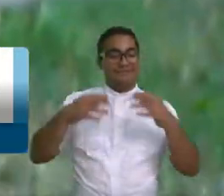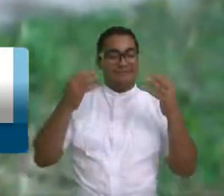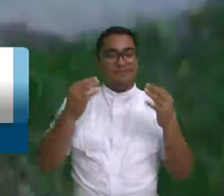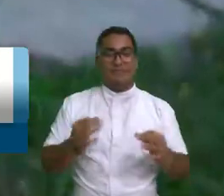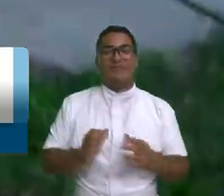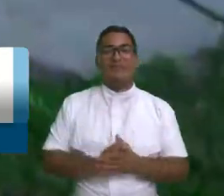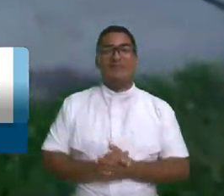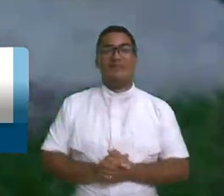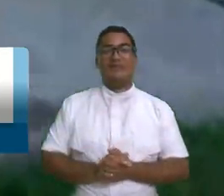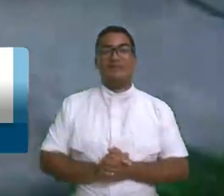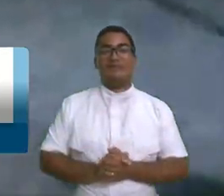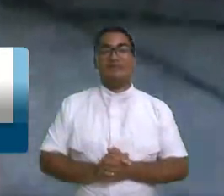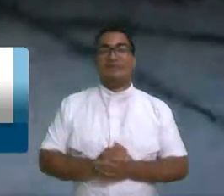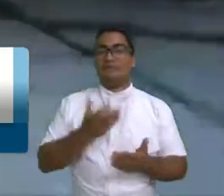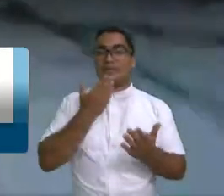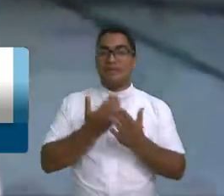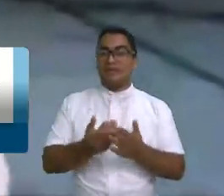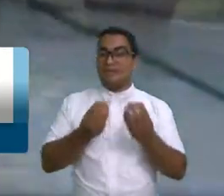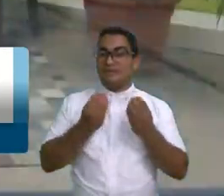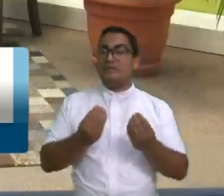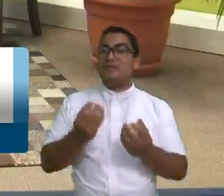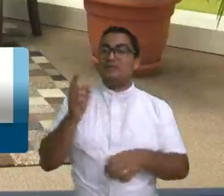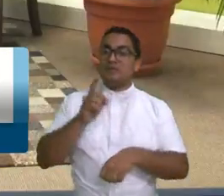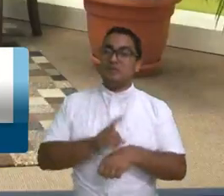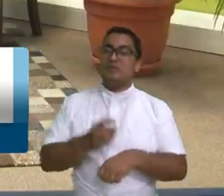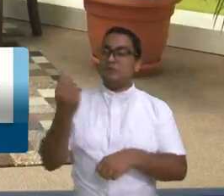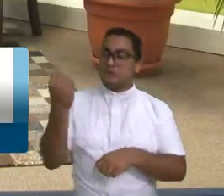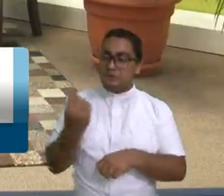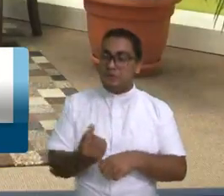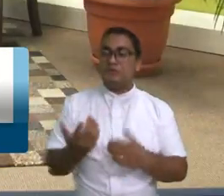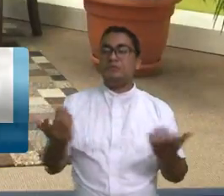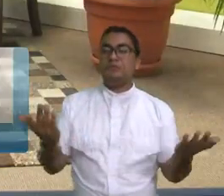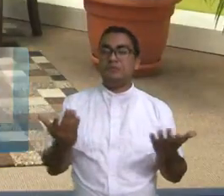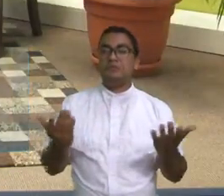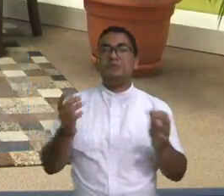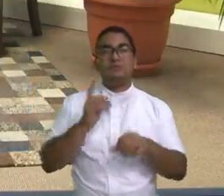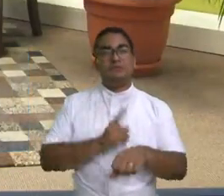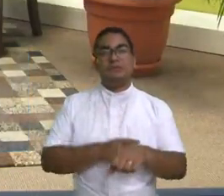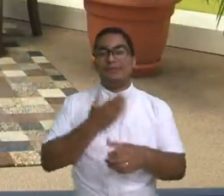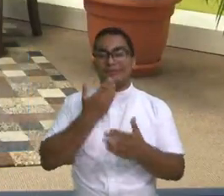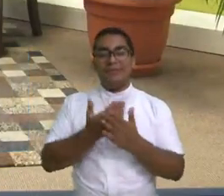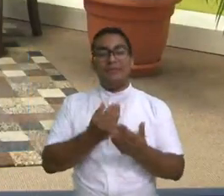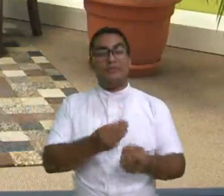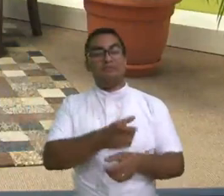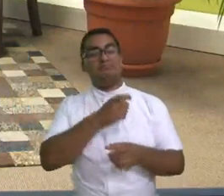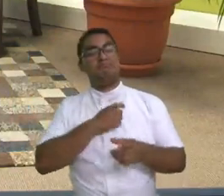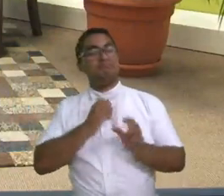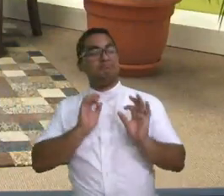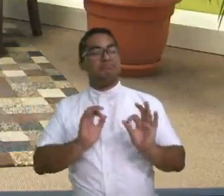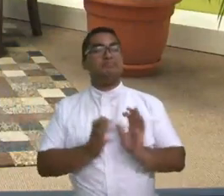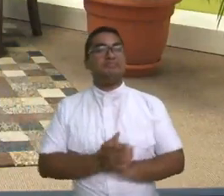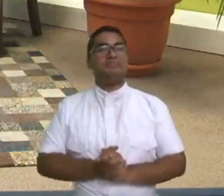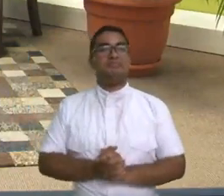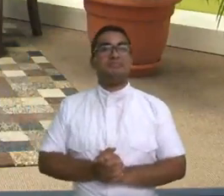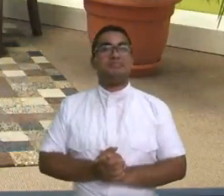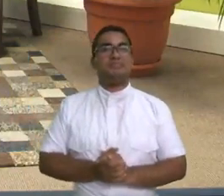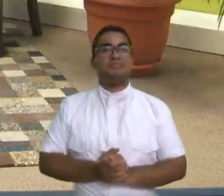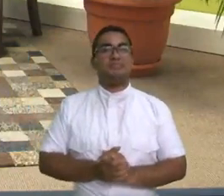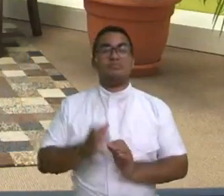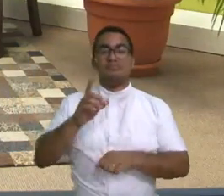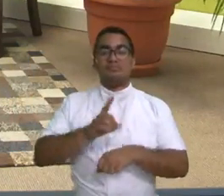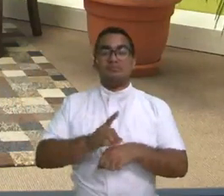Ok. Sí. Le agradecemos, doctor, por su tiempo. Gracias por... Ok, gracias por la invitación. Doctor Freddy